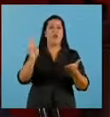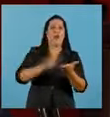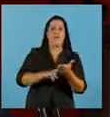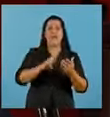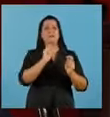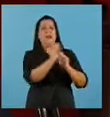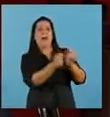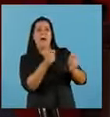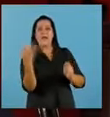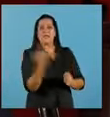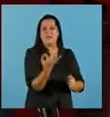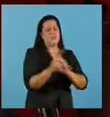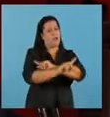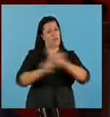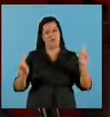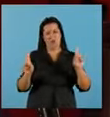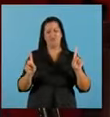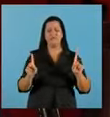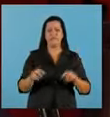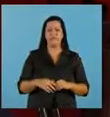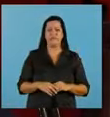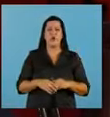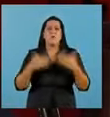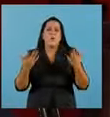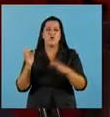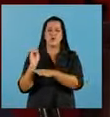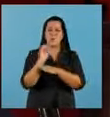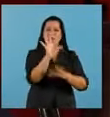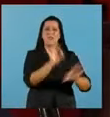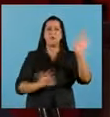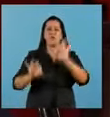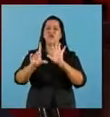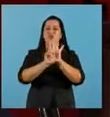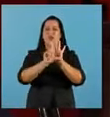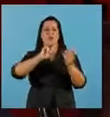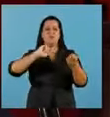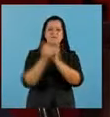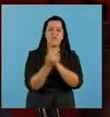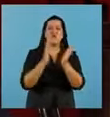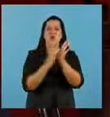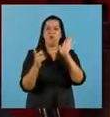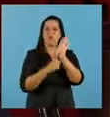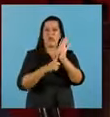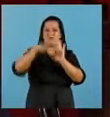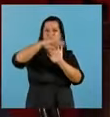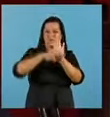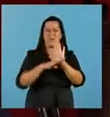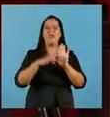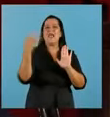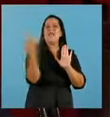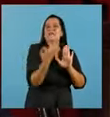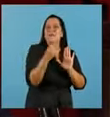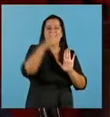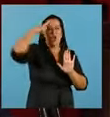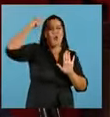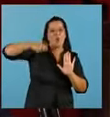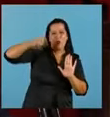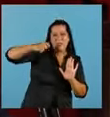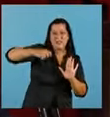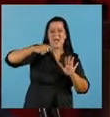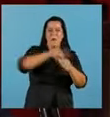privilegios. Por eso enviamos el proyecto de ley de modificación de los regímenes jubilatorios especiales del Poder Judicial